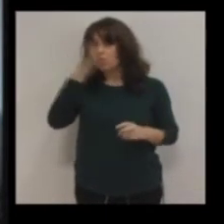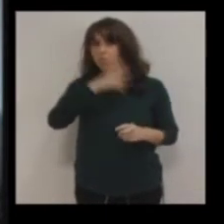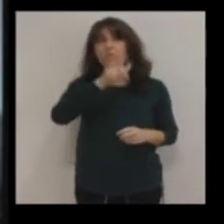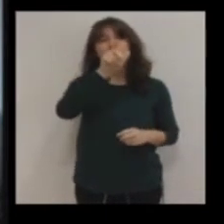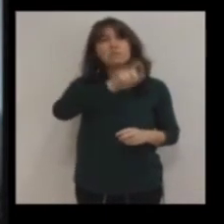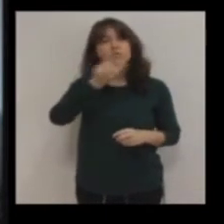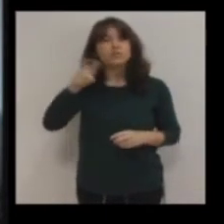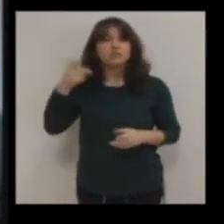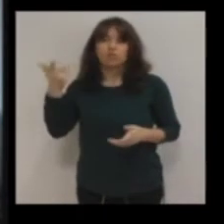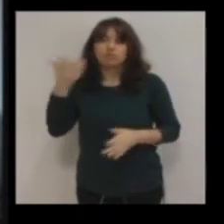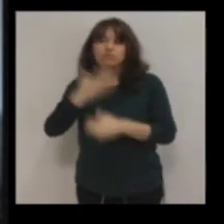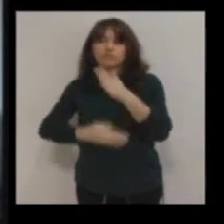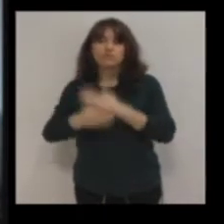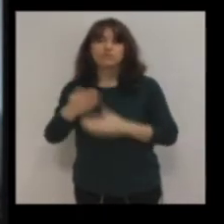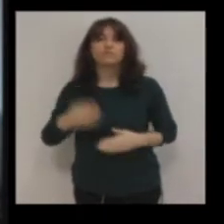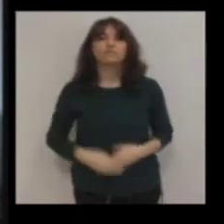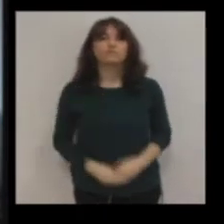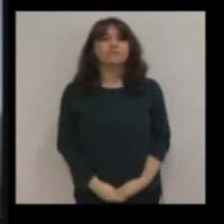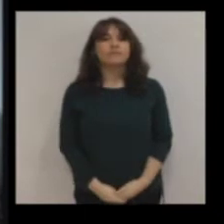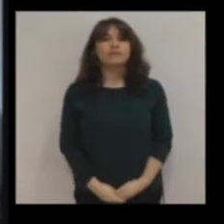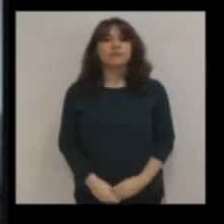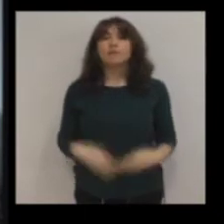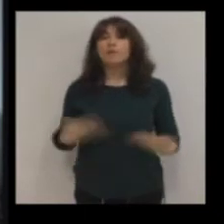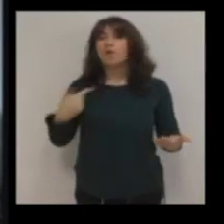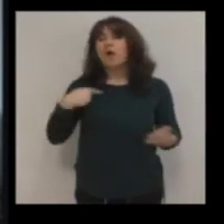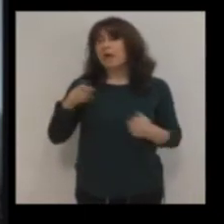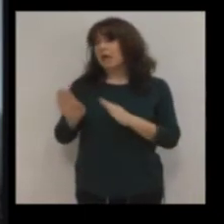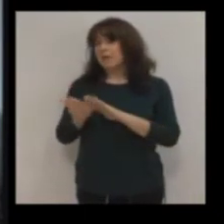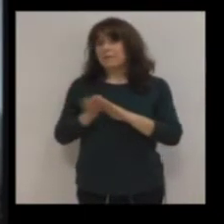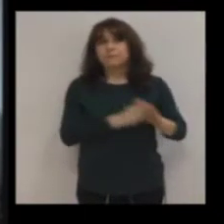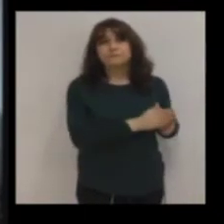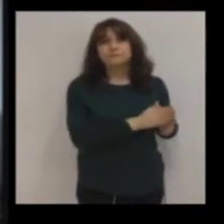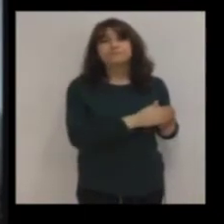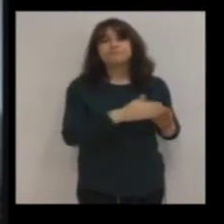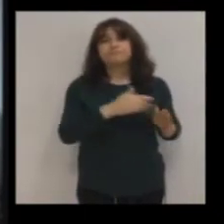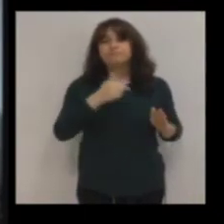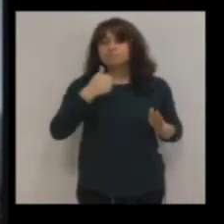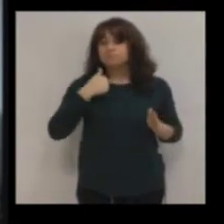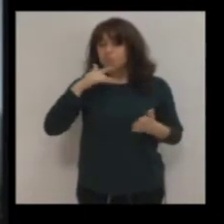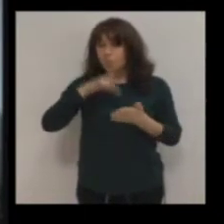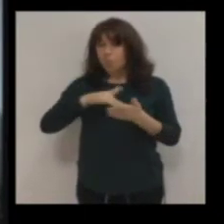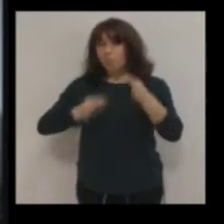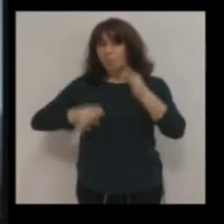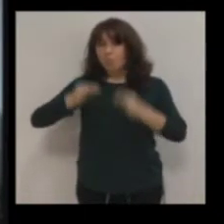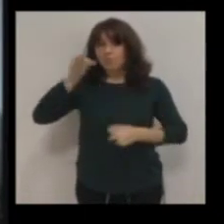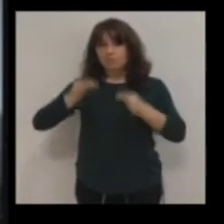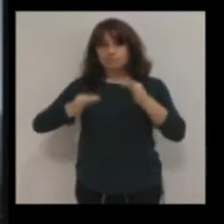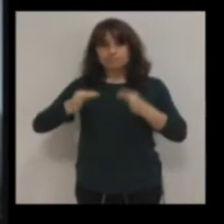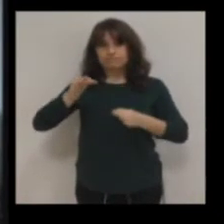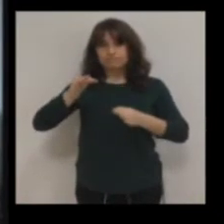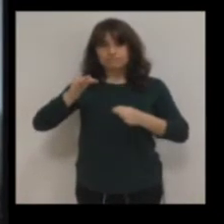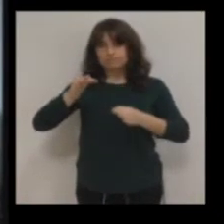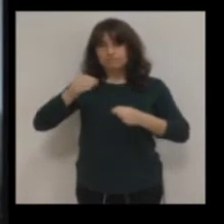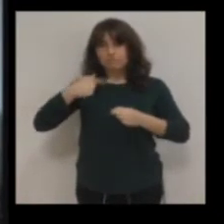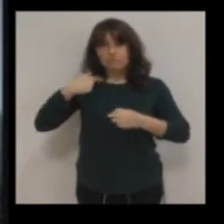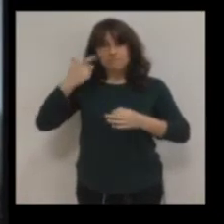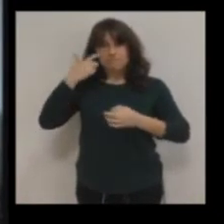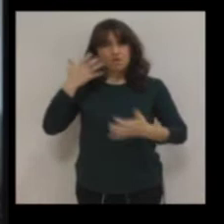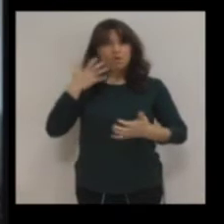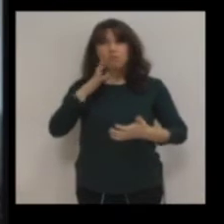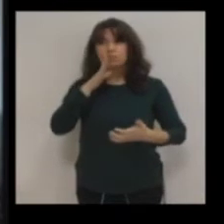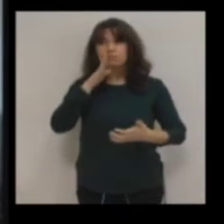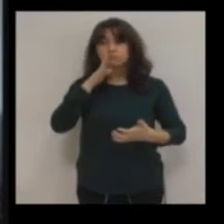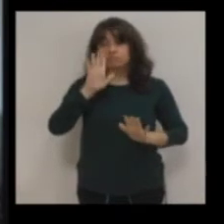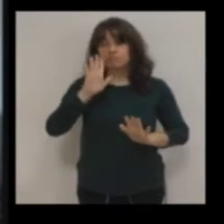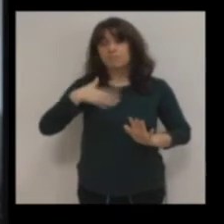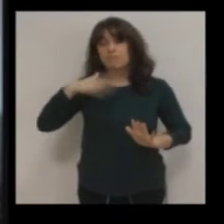que tengan este tipo de discapacidad. Pero por otro lado sí que tuve un juicio que eso me llamó la atención, y creo que este